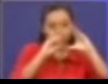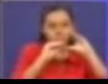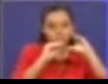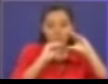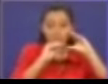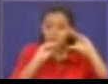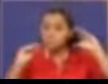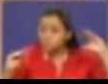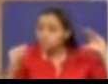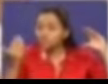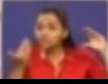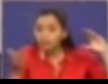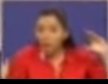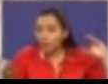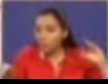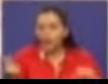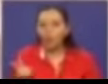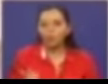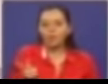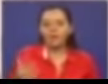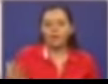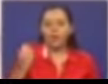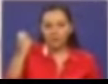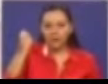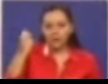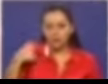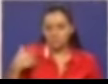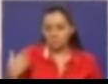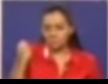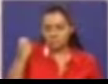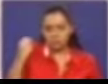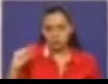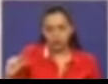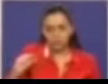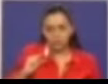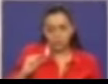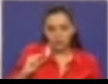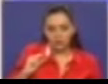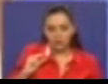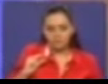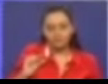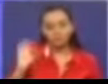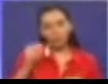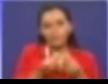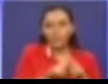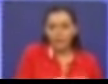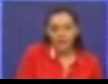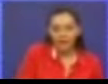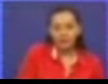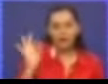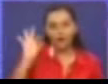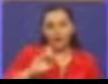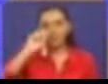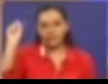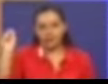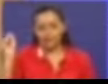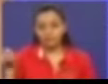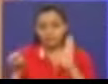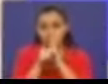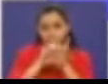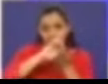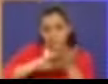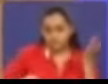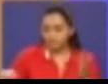claros? Lo que se llama el estado operacional o de pérdidas y ganancias. Si